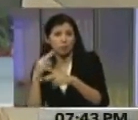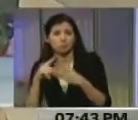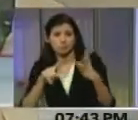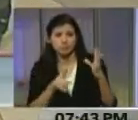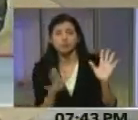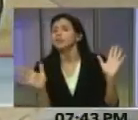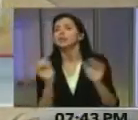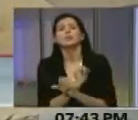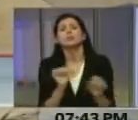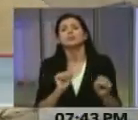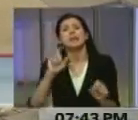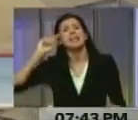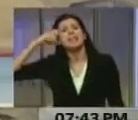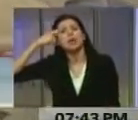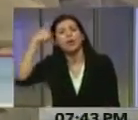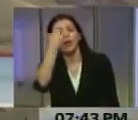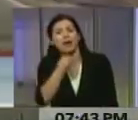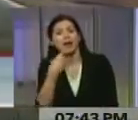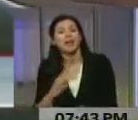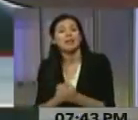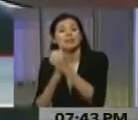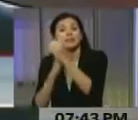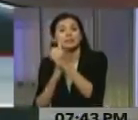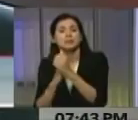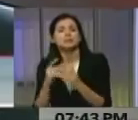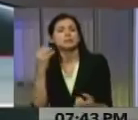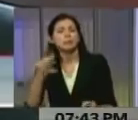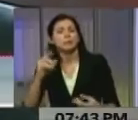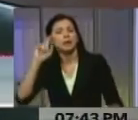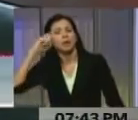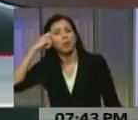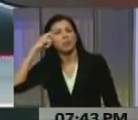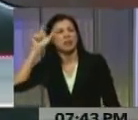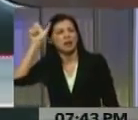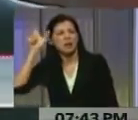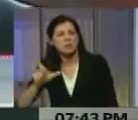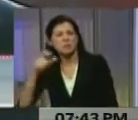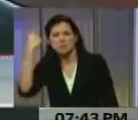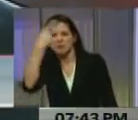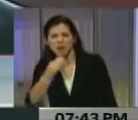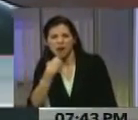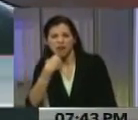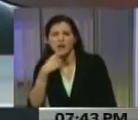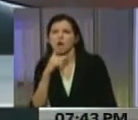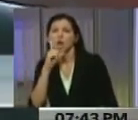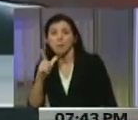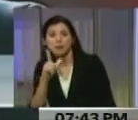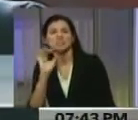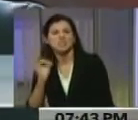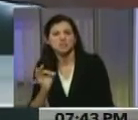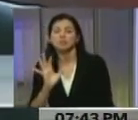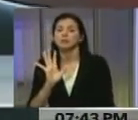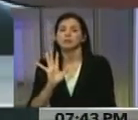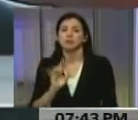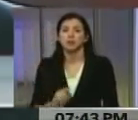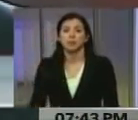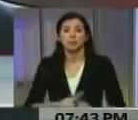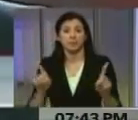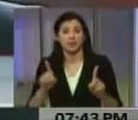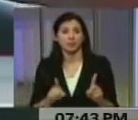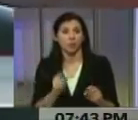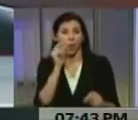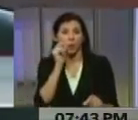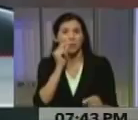ver el rostro de nuestros opresores. Estaríamos condenados a mirarnos en el espejo ajeno. Pero Lovera, Tobar y